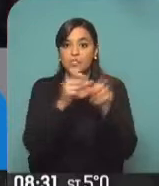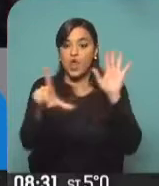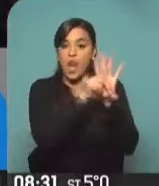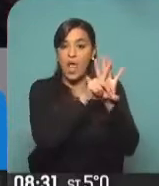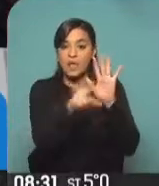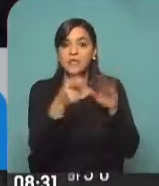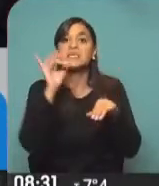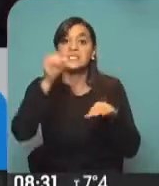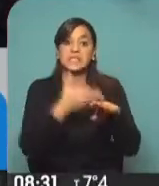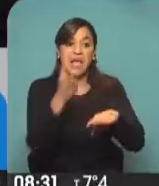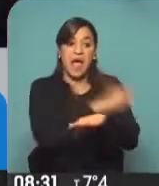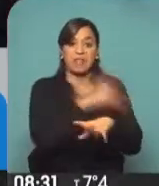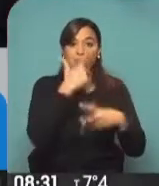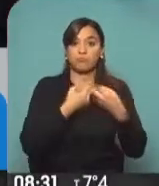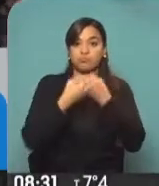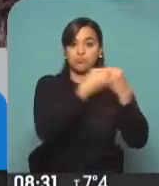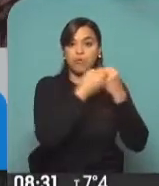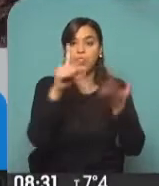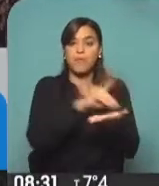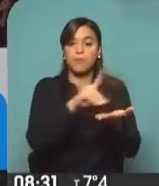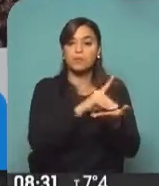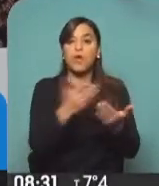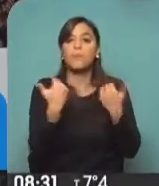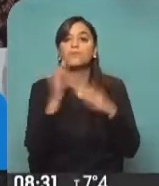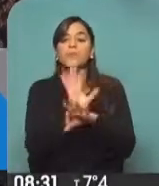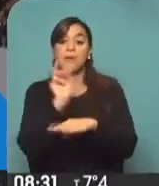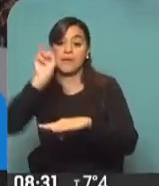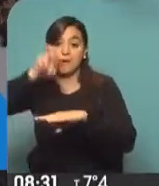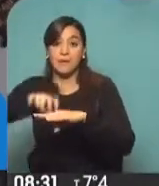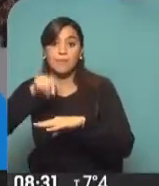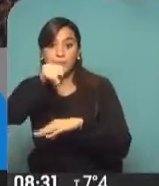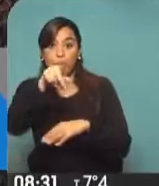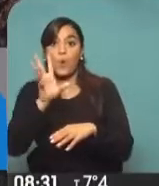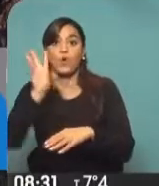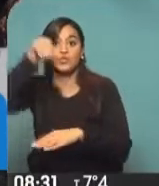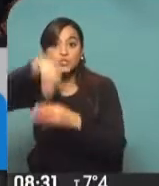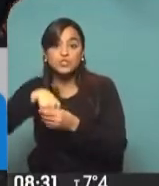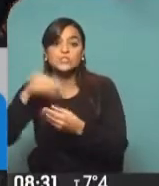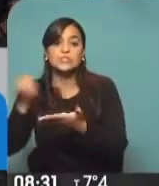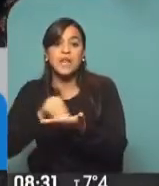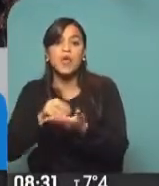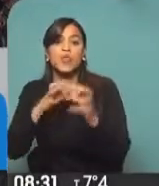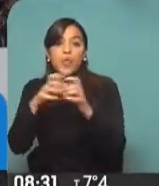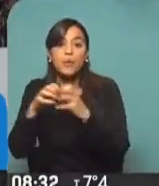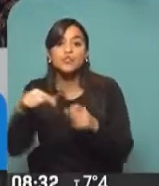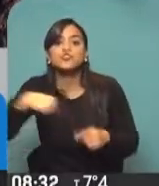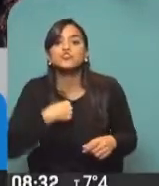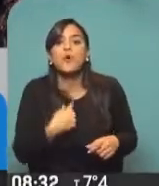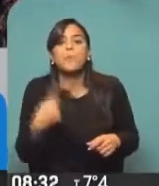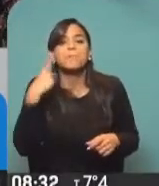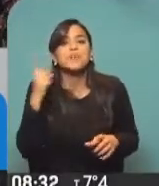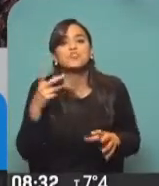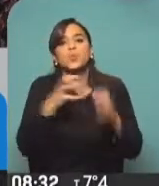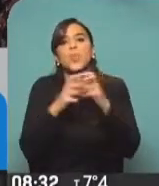si había obtenido el consenso en diputados la posibilidad de acceder a una banca permitiría que este debate se vuelva a instalar yo creo que es un debate de la